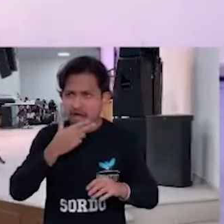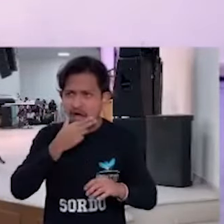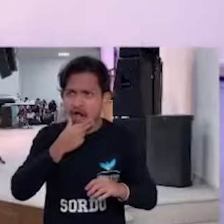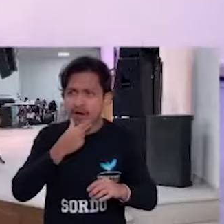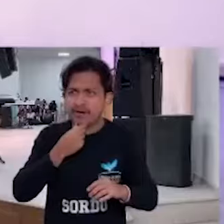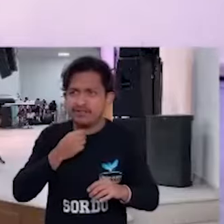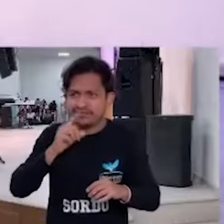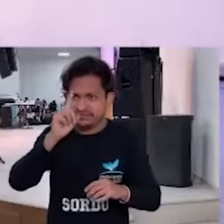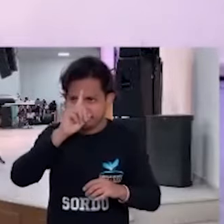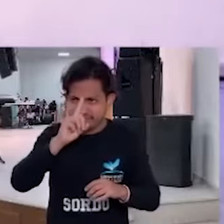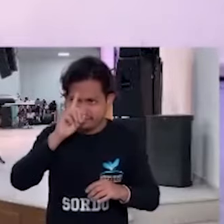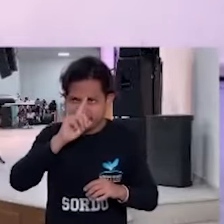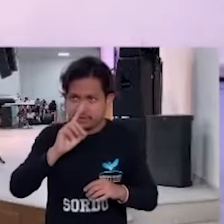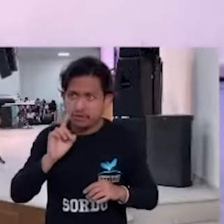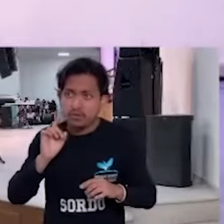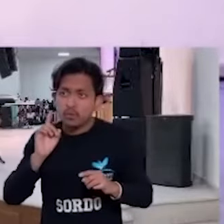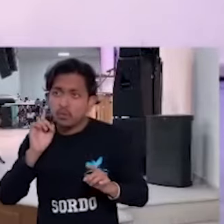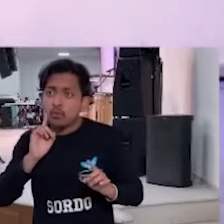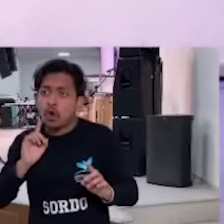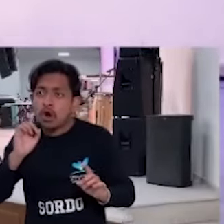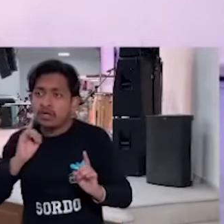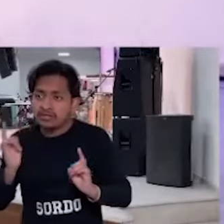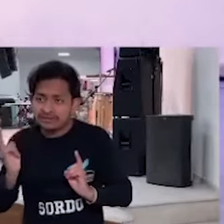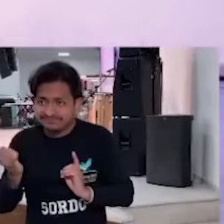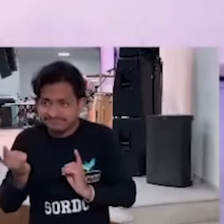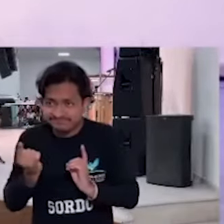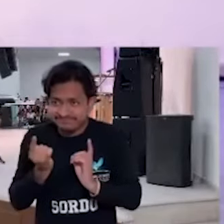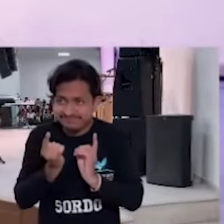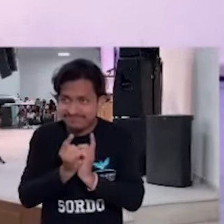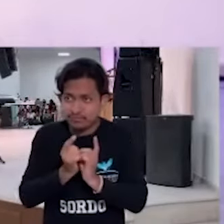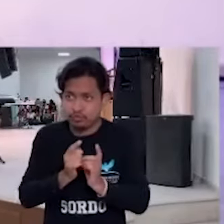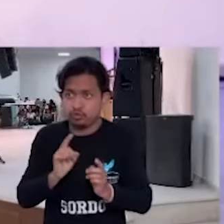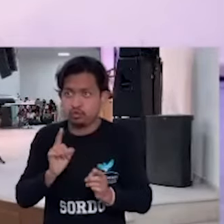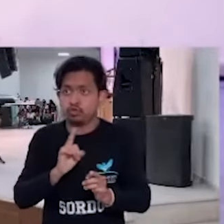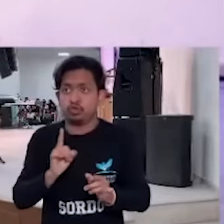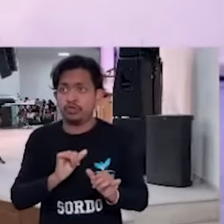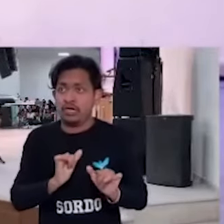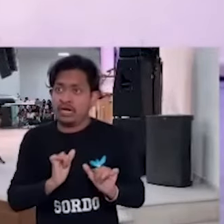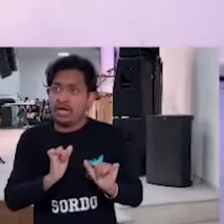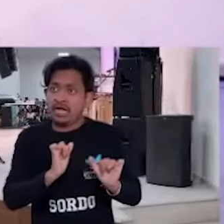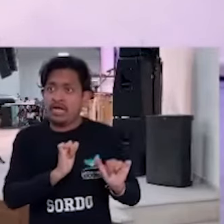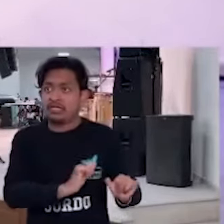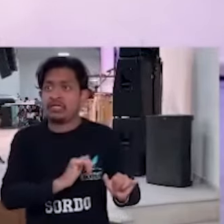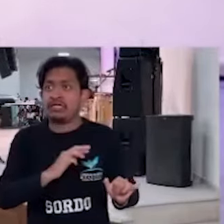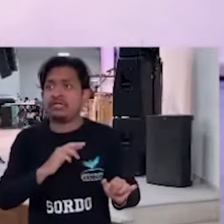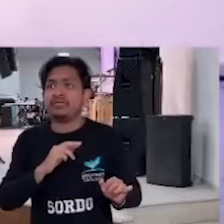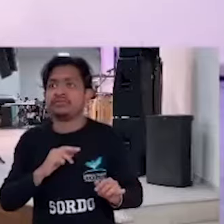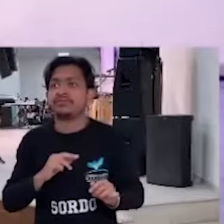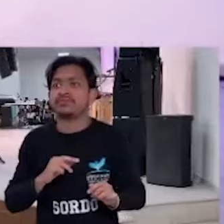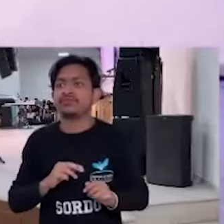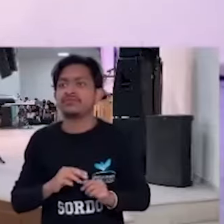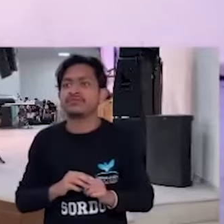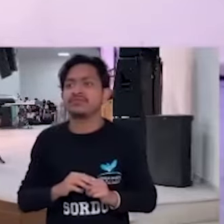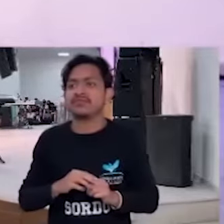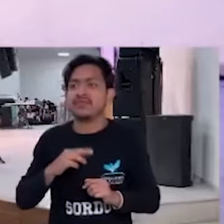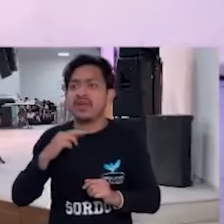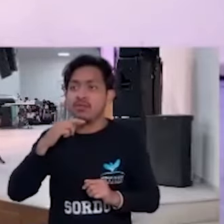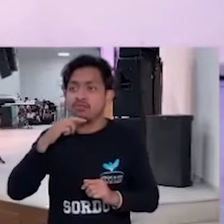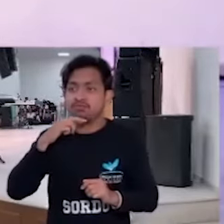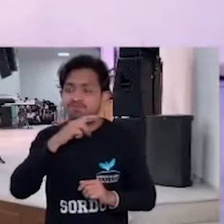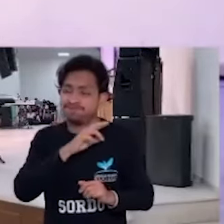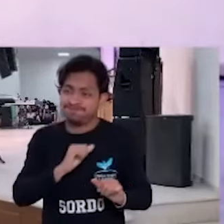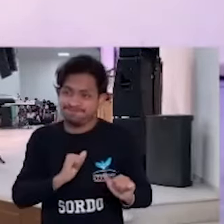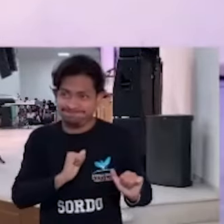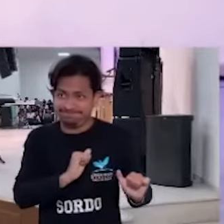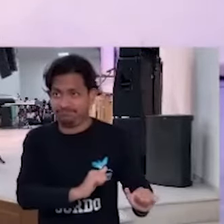inmediatamente el pastor debe interrumpir la administración, inmediatamente. Aunque sientas que es una falta de respeto,